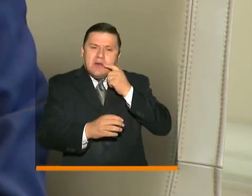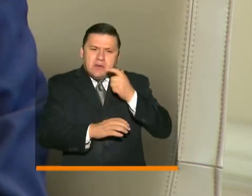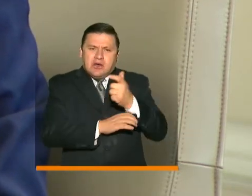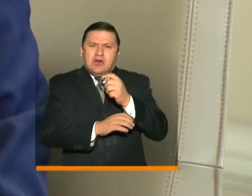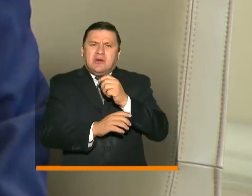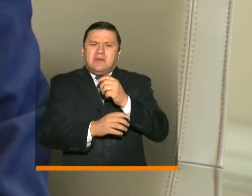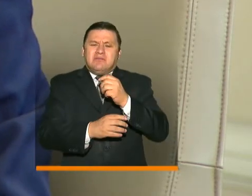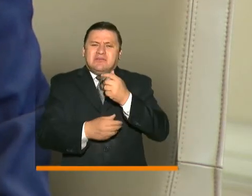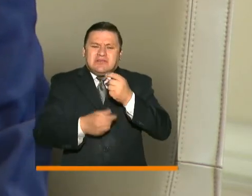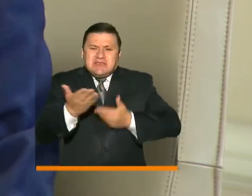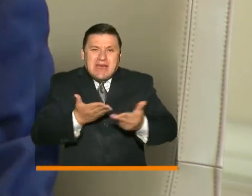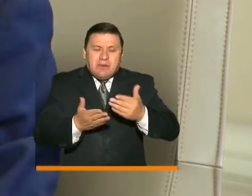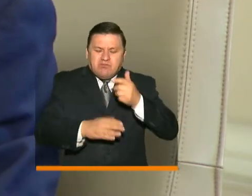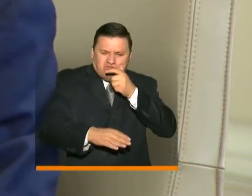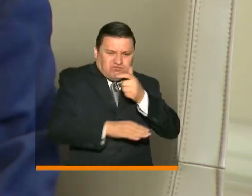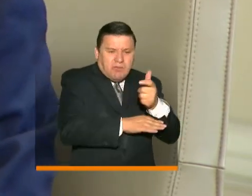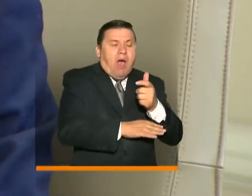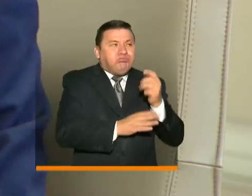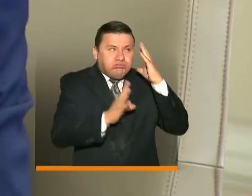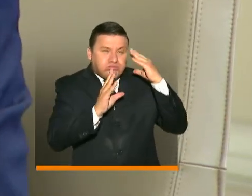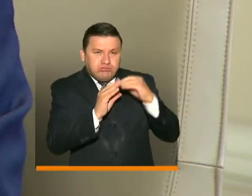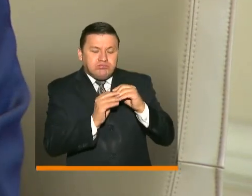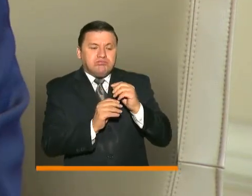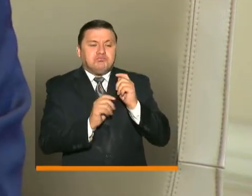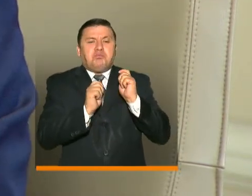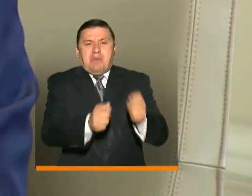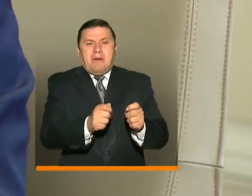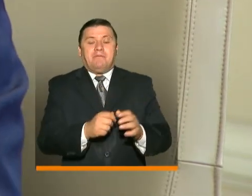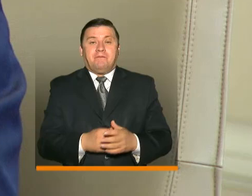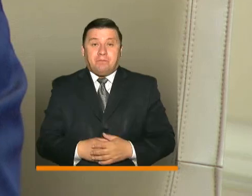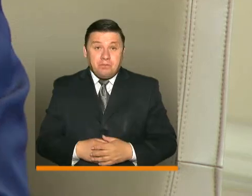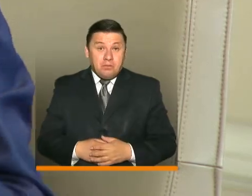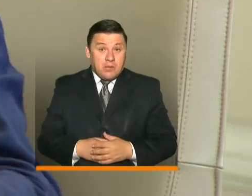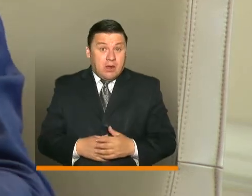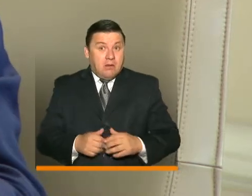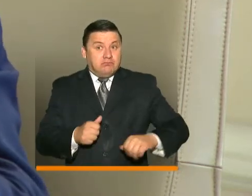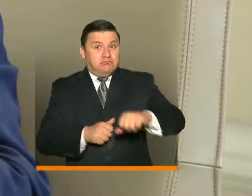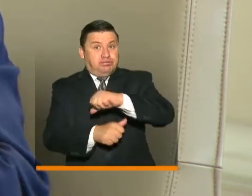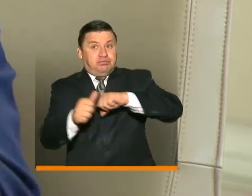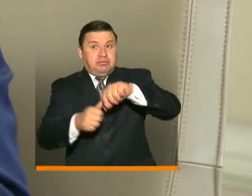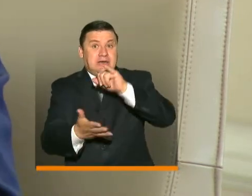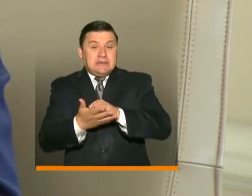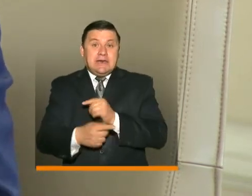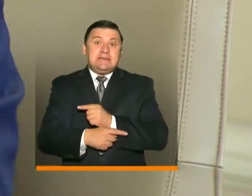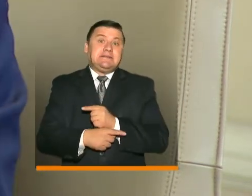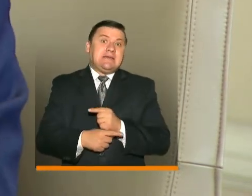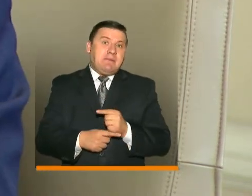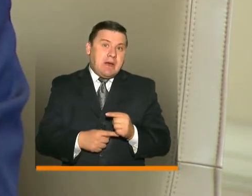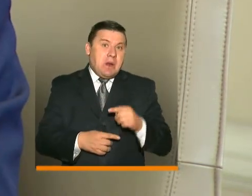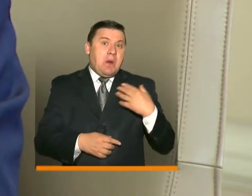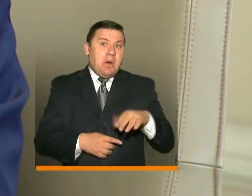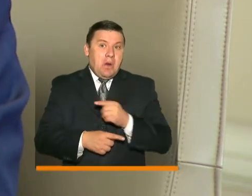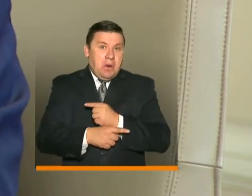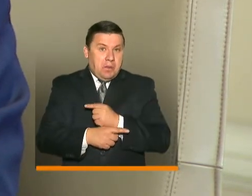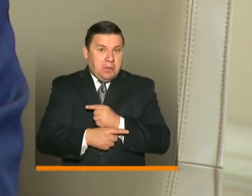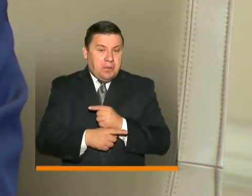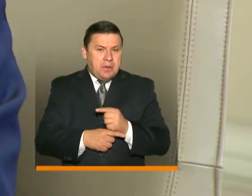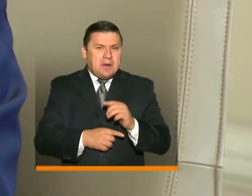Superintendencia de Sociedades. Y como usted decía, presidente, el proceso de reactivación de esta semana sigue su curso.